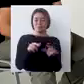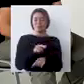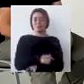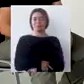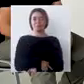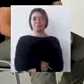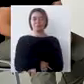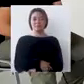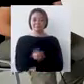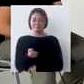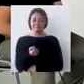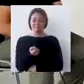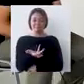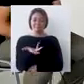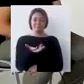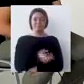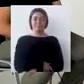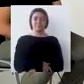bueno,